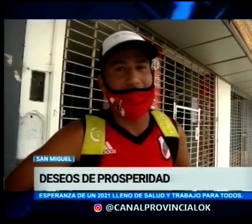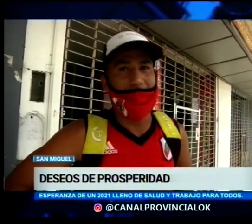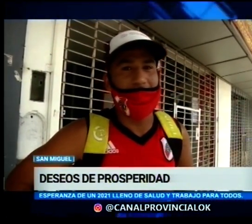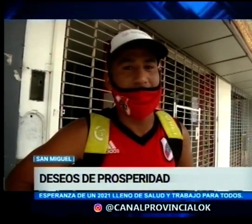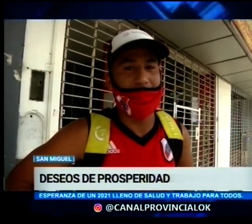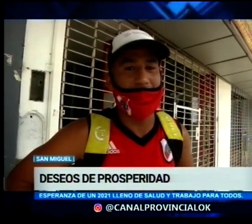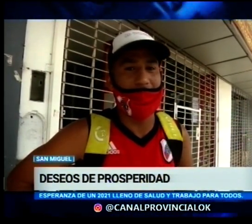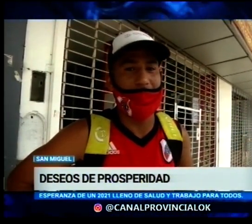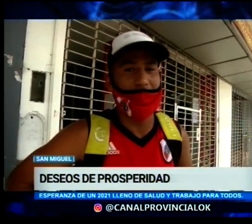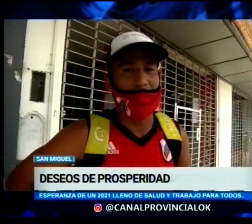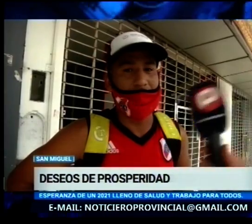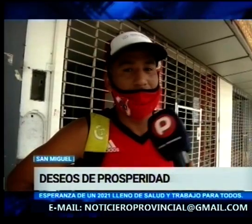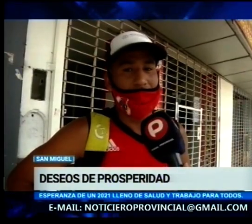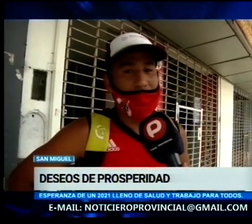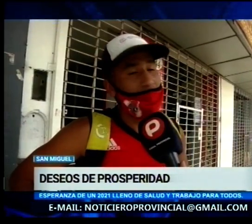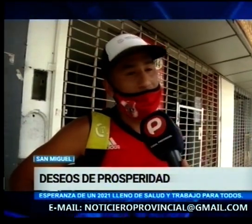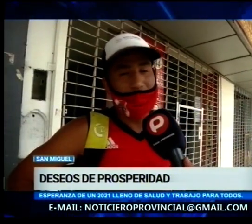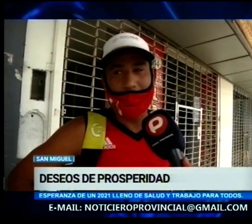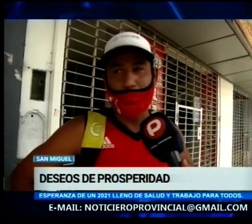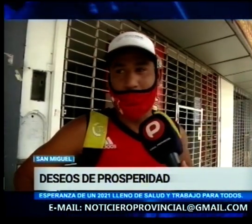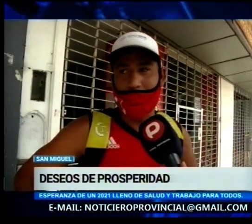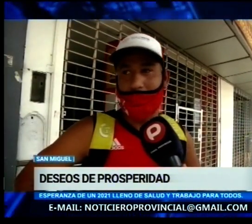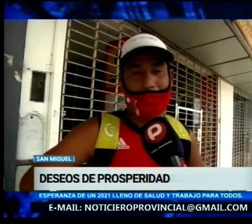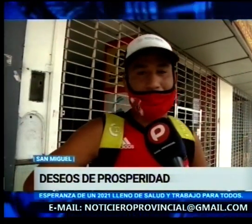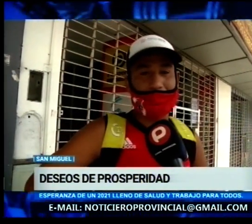¿Qué deseo le expresarías ahora? Y